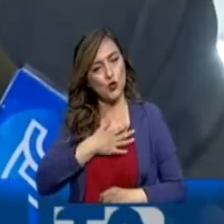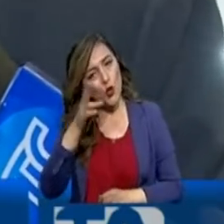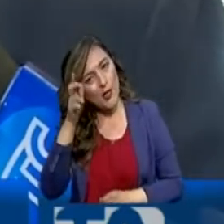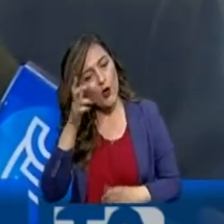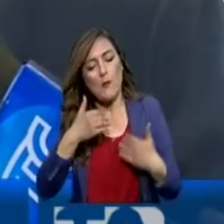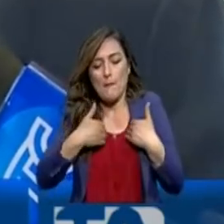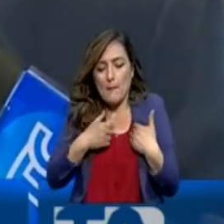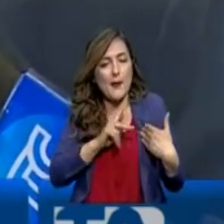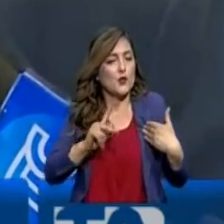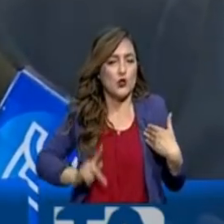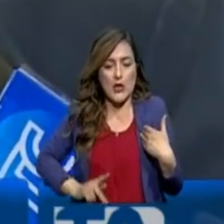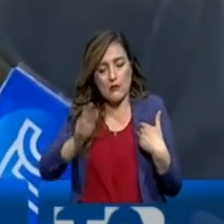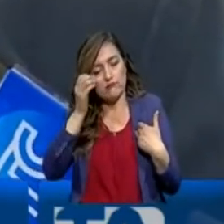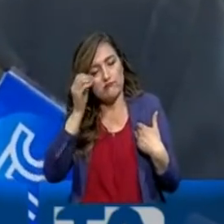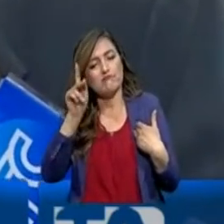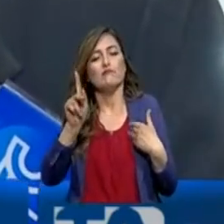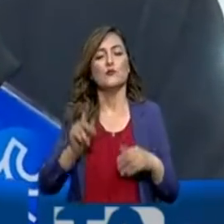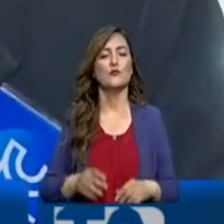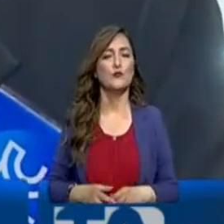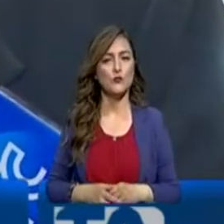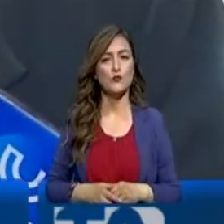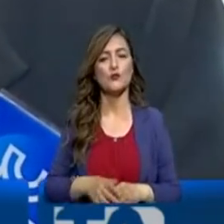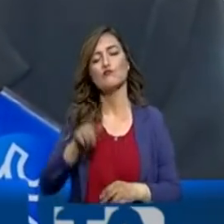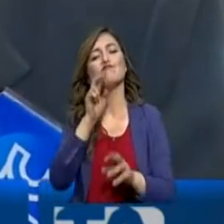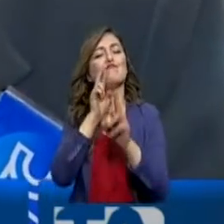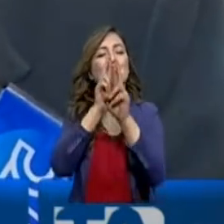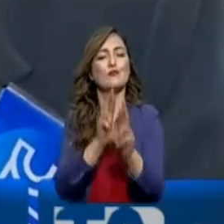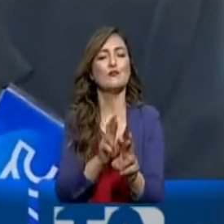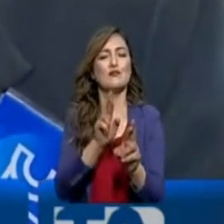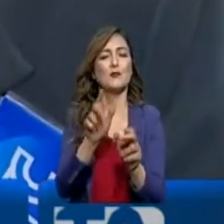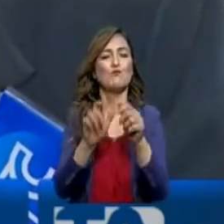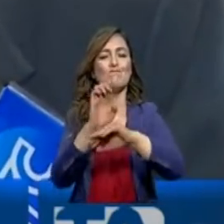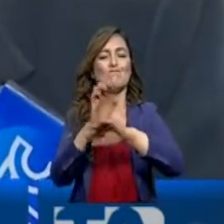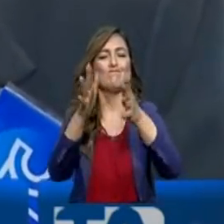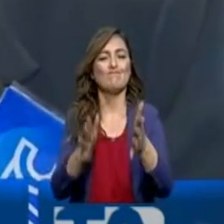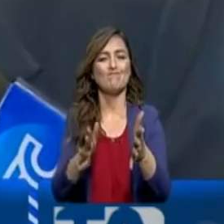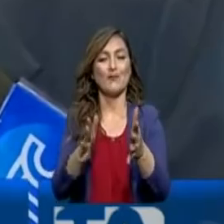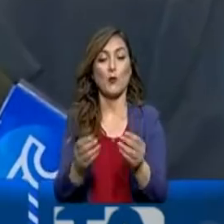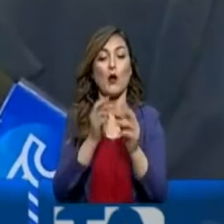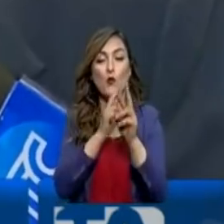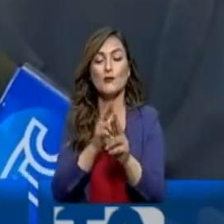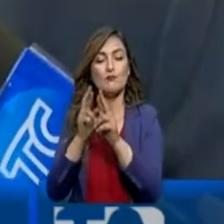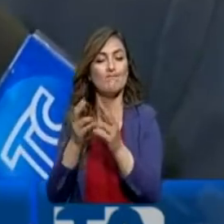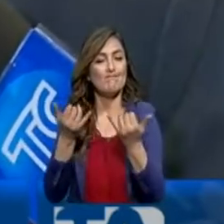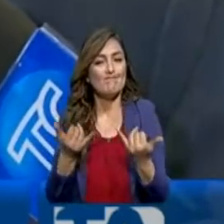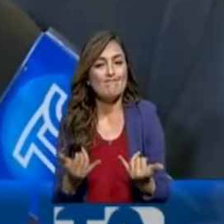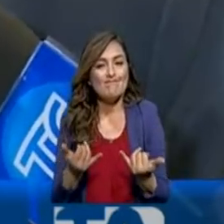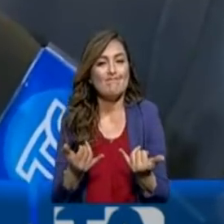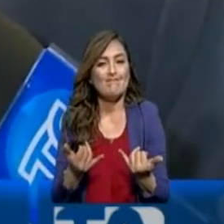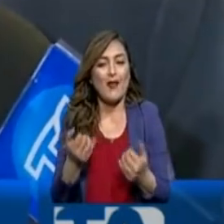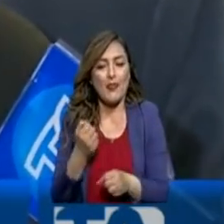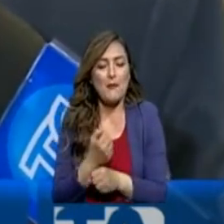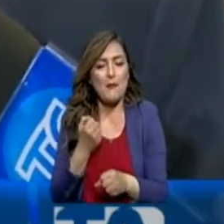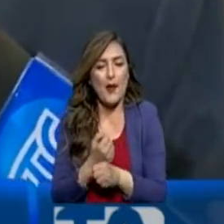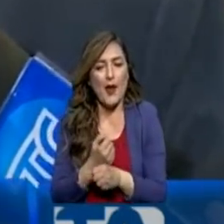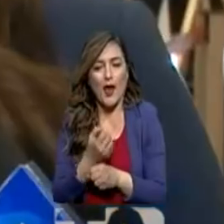desde mi convicción personal, que hay que dar una respuesta a millones de ecuatorianos que hoy día no pueden llevar un